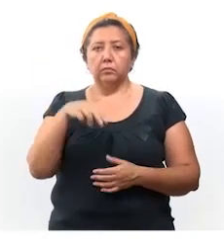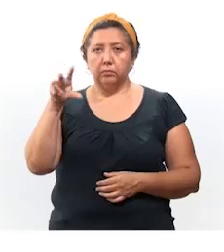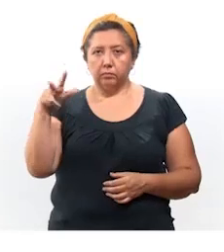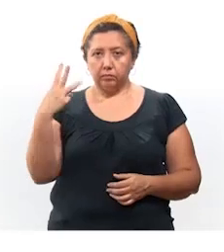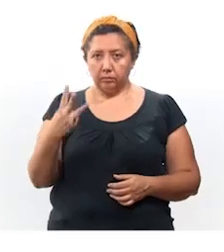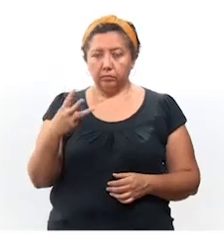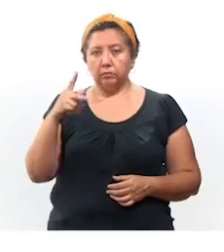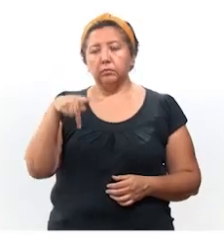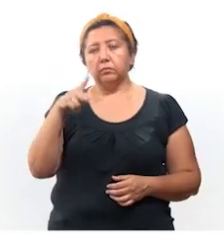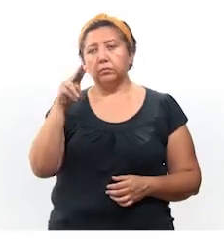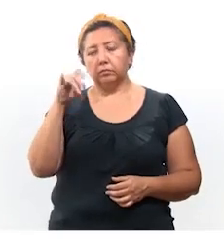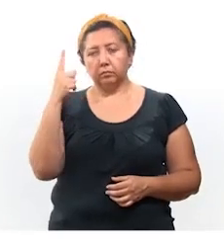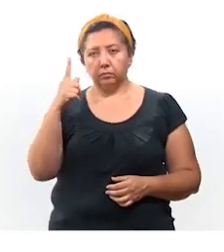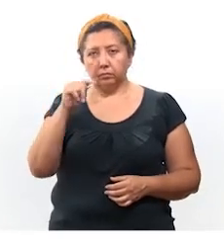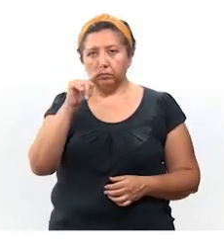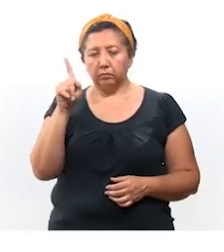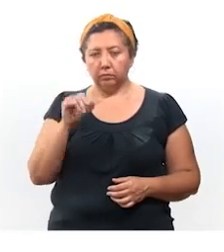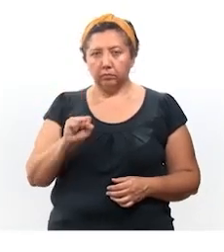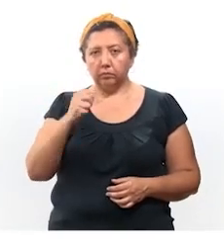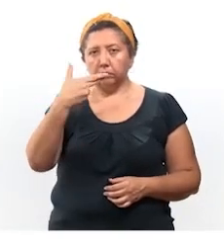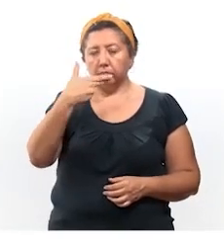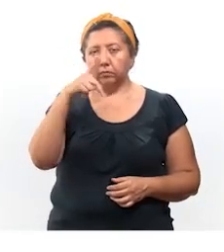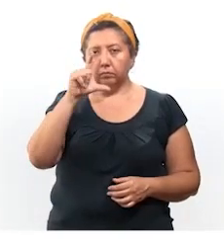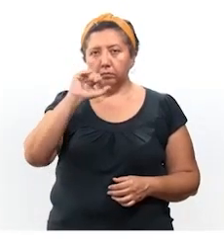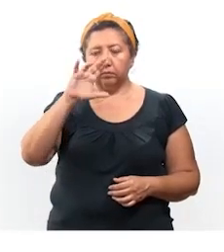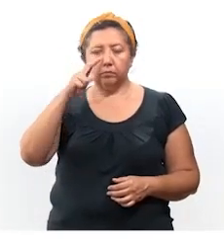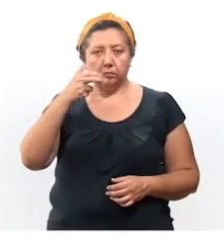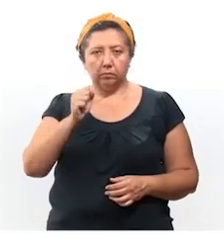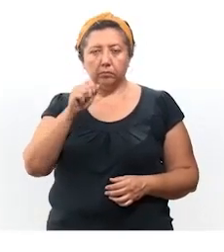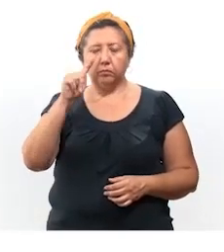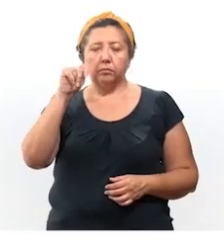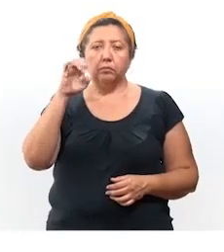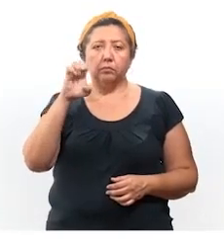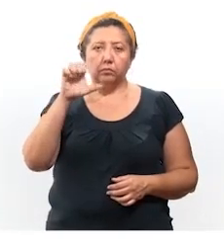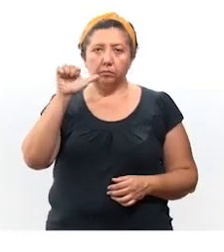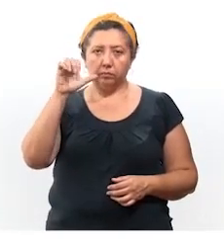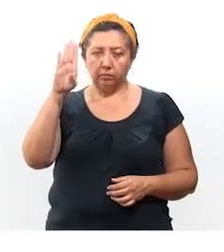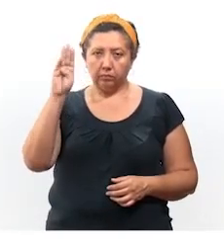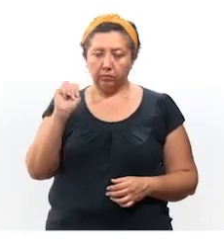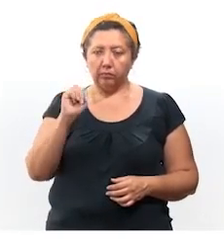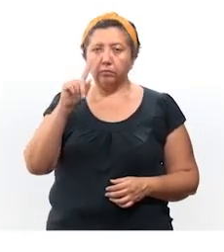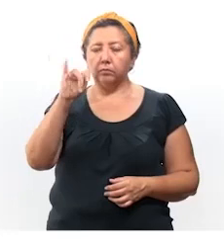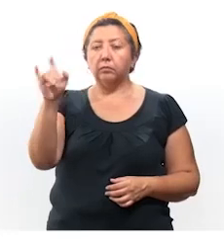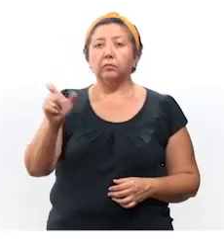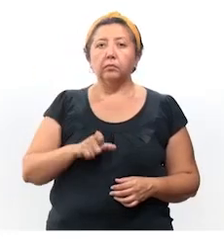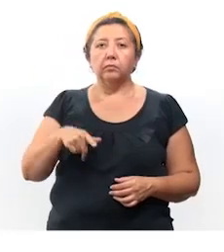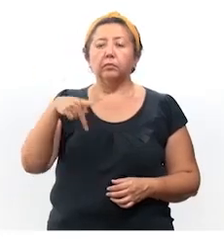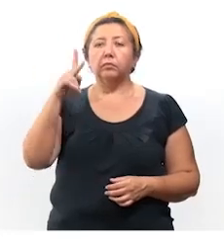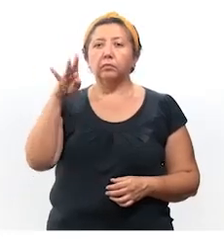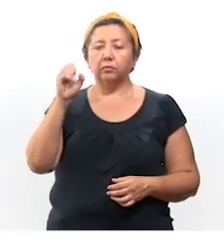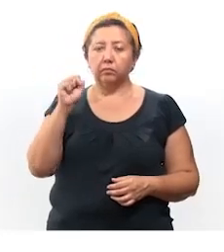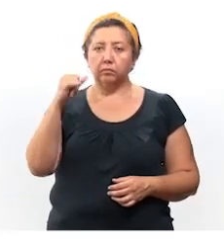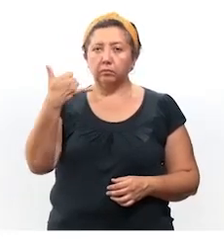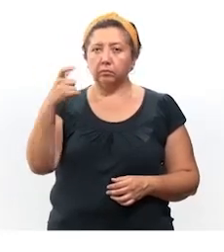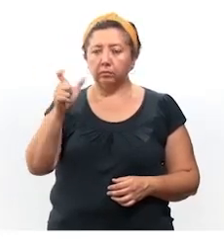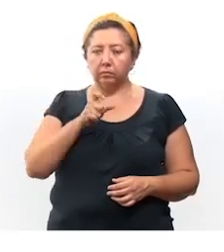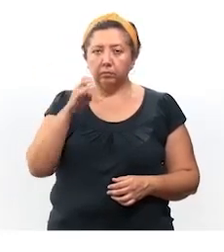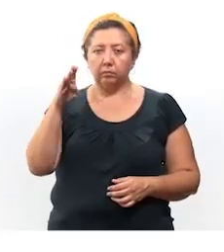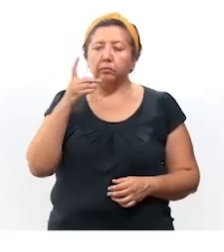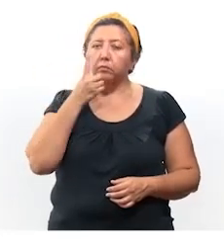3 en Canacín, 1 en Buxots, Jalachó, San Felipe, Teabo, Ticul, Tinum, Tixkokob, Valladolid y